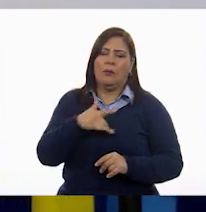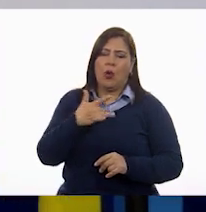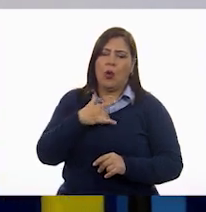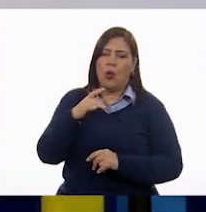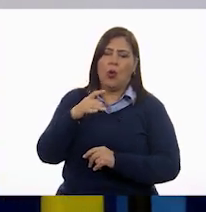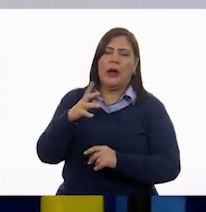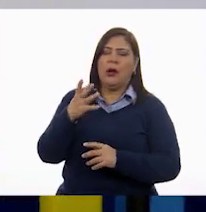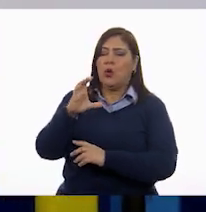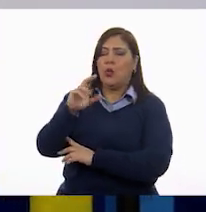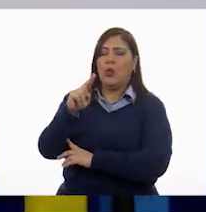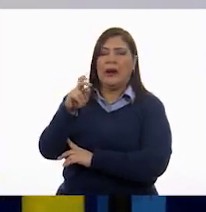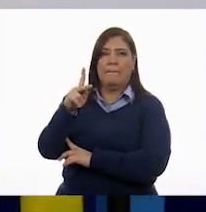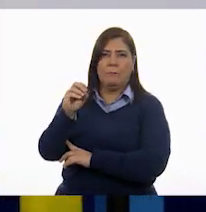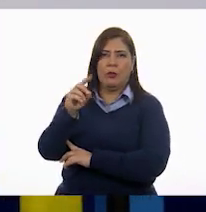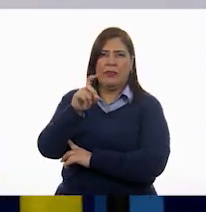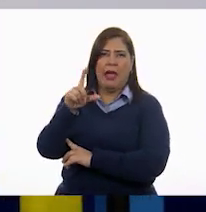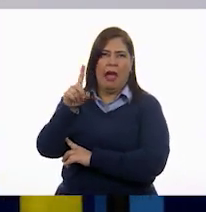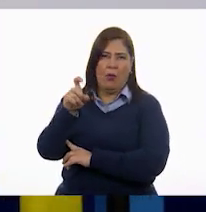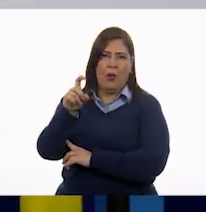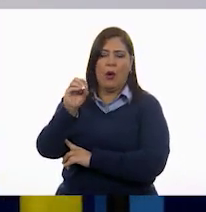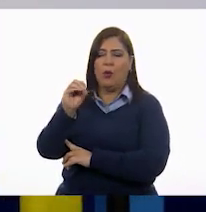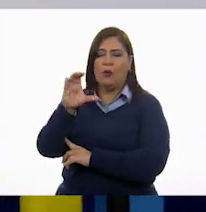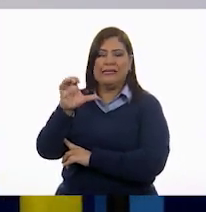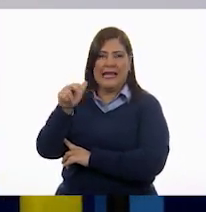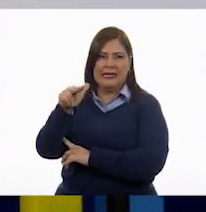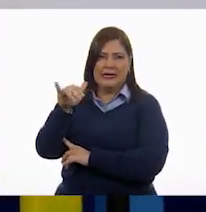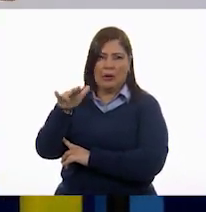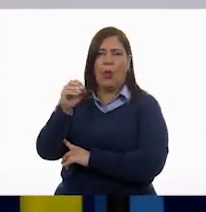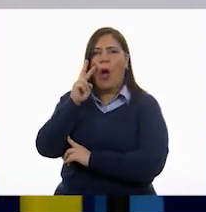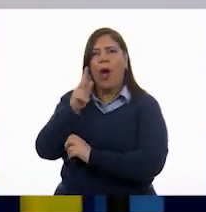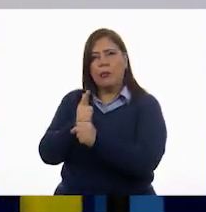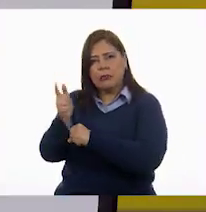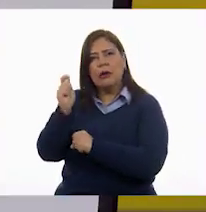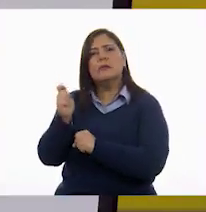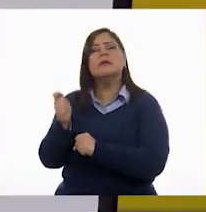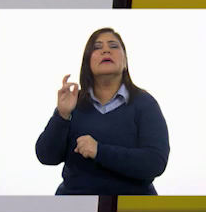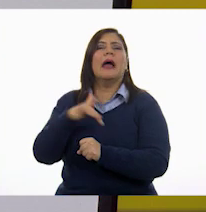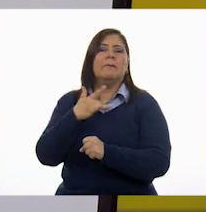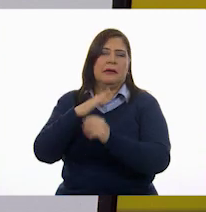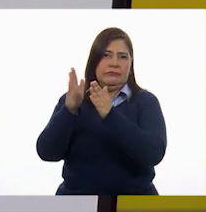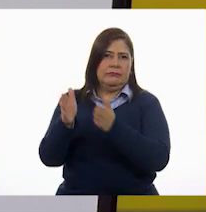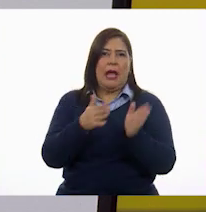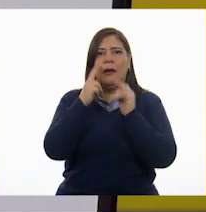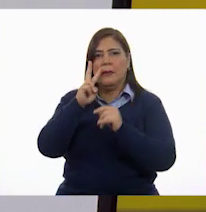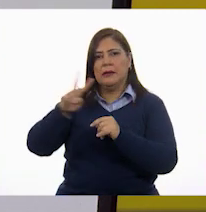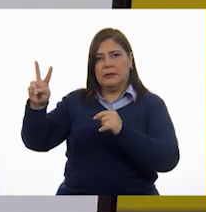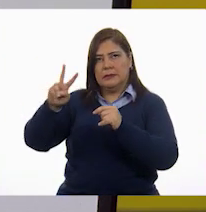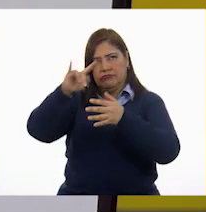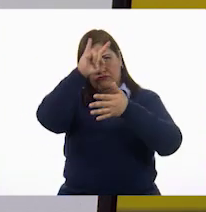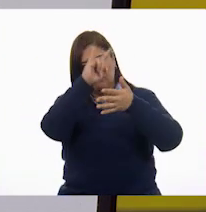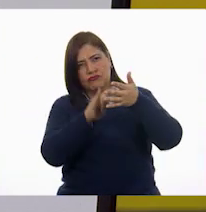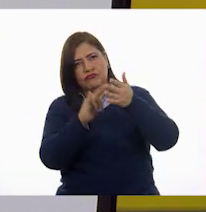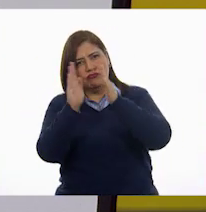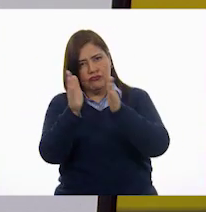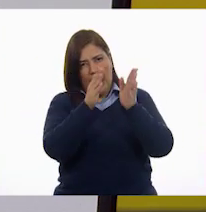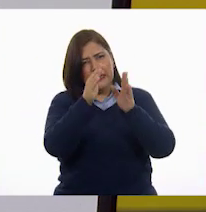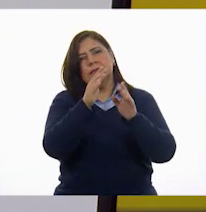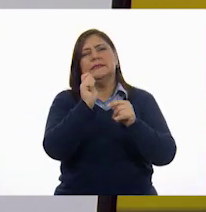Vamos a la otra parte de cuerpo de agua, que es el de agua dulce. Uh-huh. Que como acabamos de